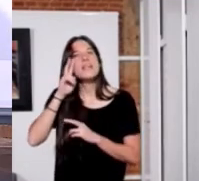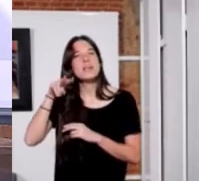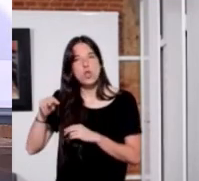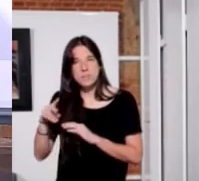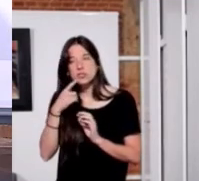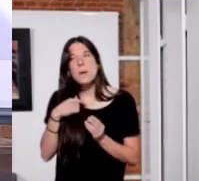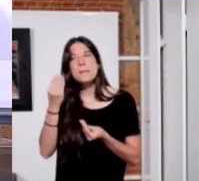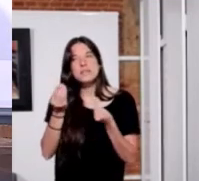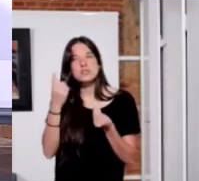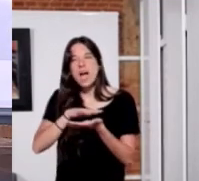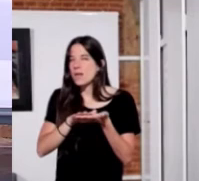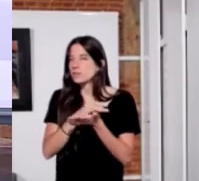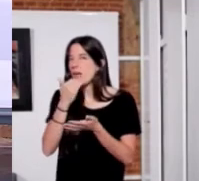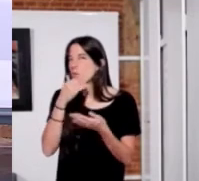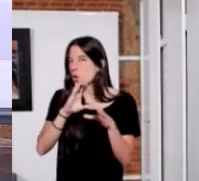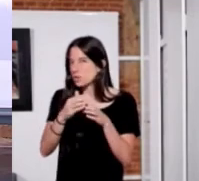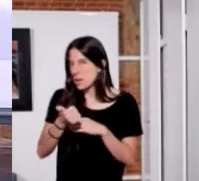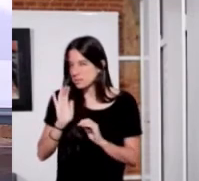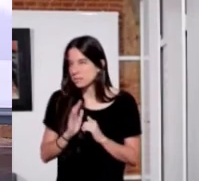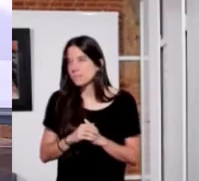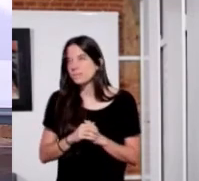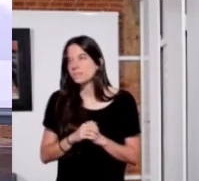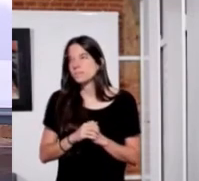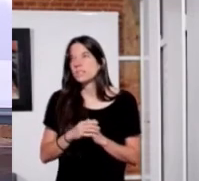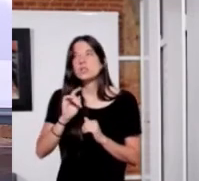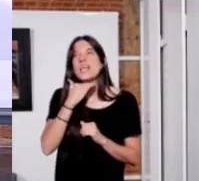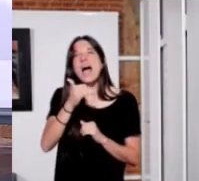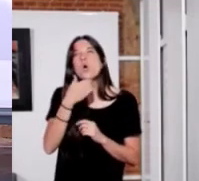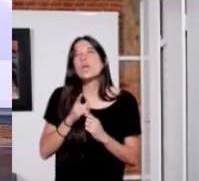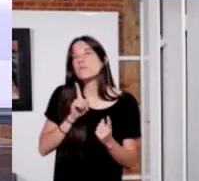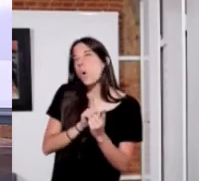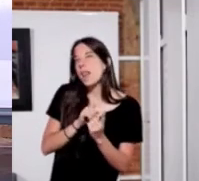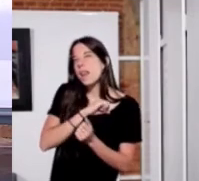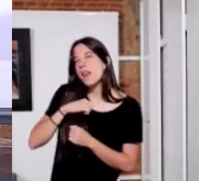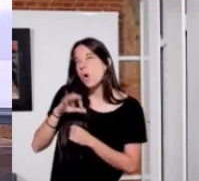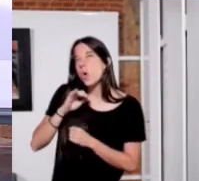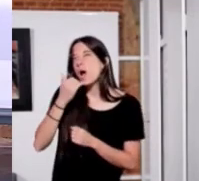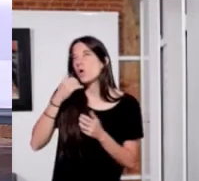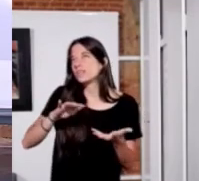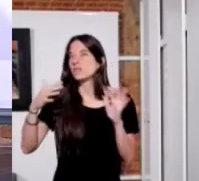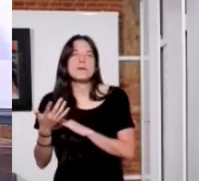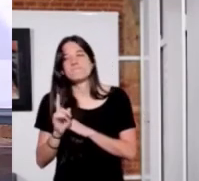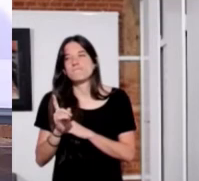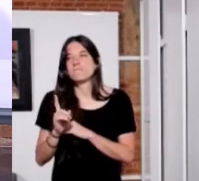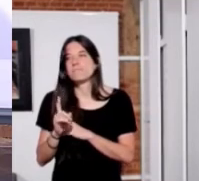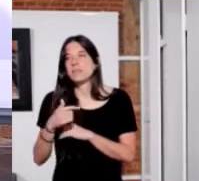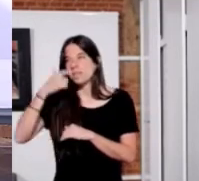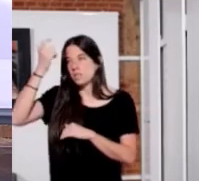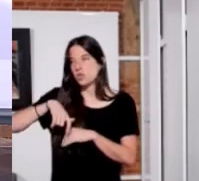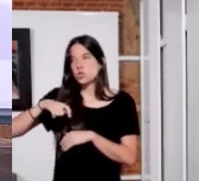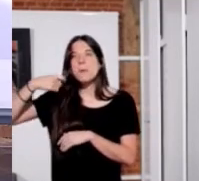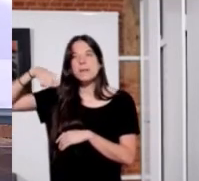estamos hablando de algo más colectivo, no algo individual y algo transformador. Y soy el presidente de la